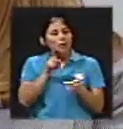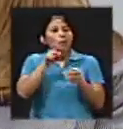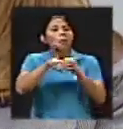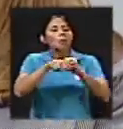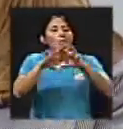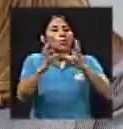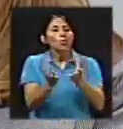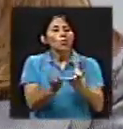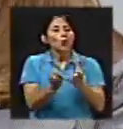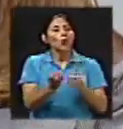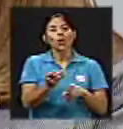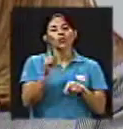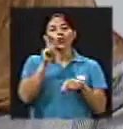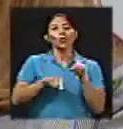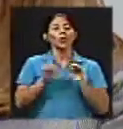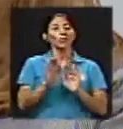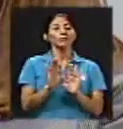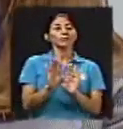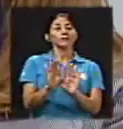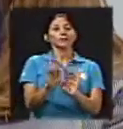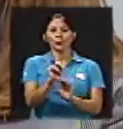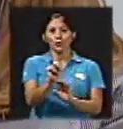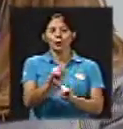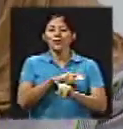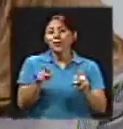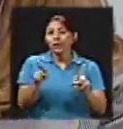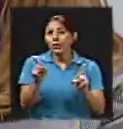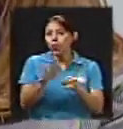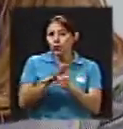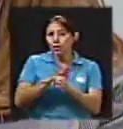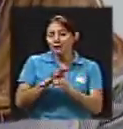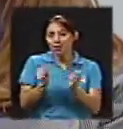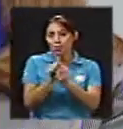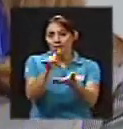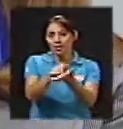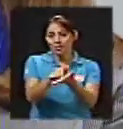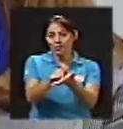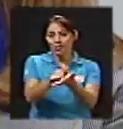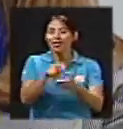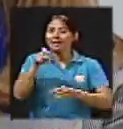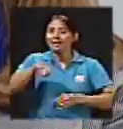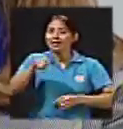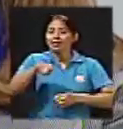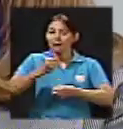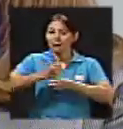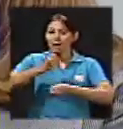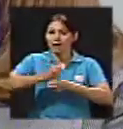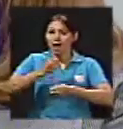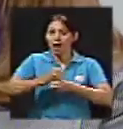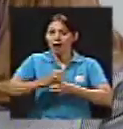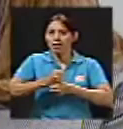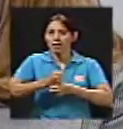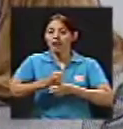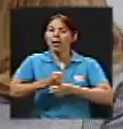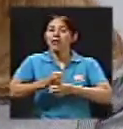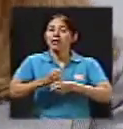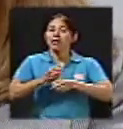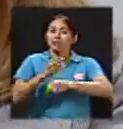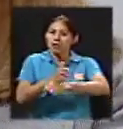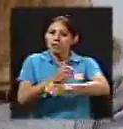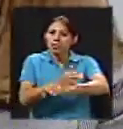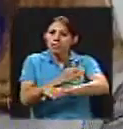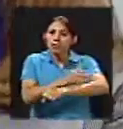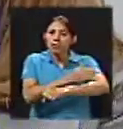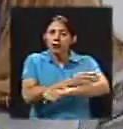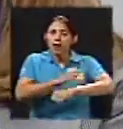margen. Pero, por supuesto, que no basta con eso tampoco. Es necesario trabajar en mejoramiento de continuo de